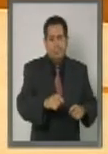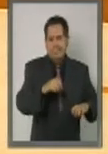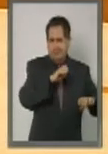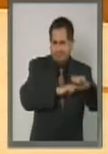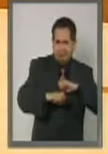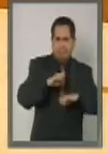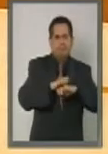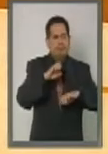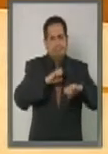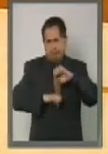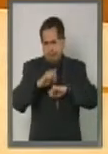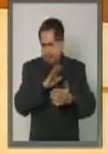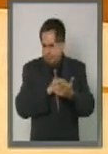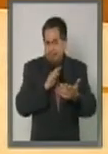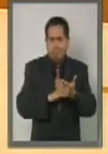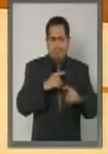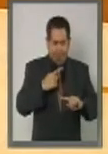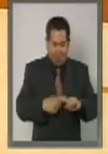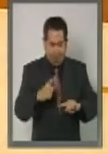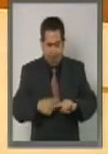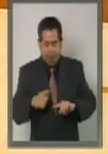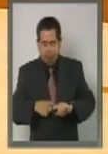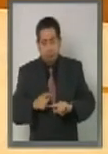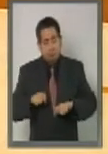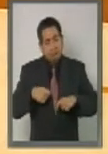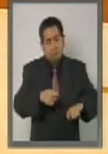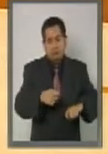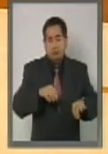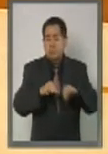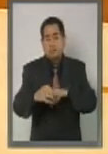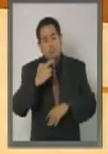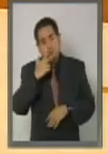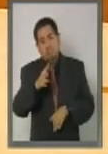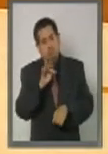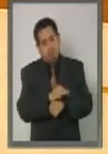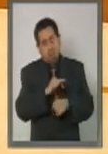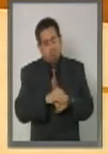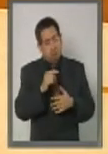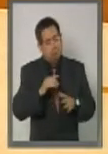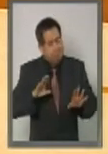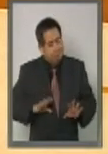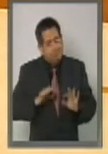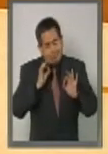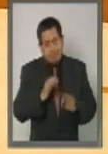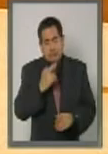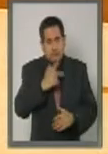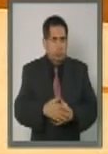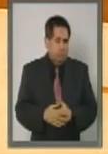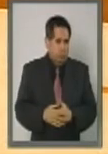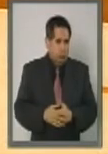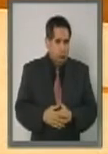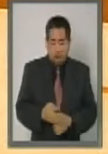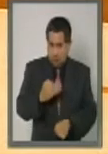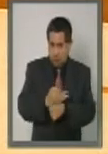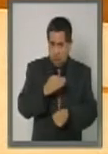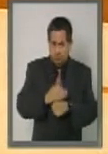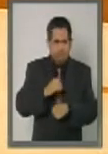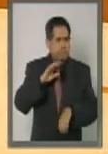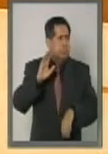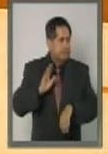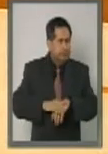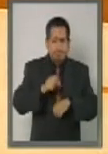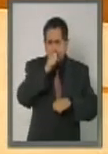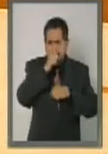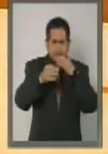Servicio Exterior. Asimismo, este año hemos realizado el mayor concurso en la historia